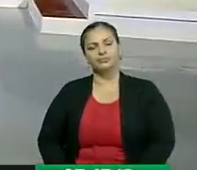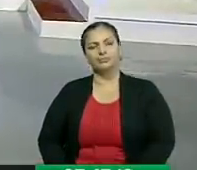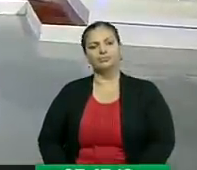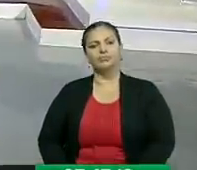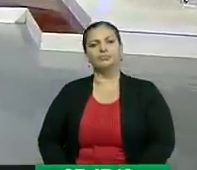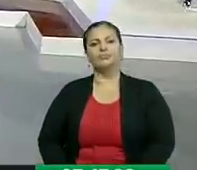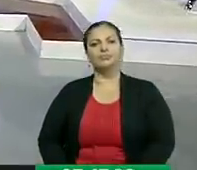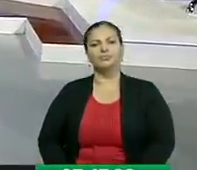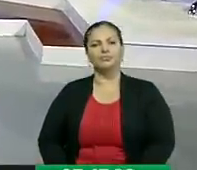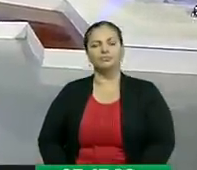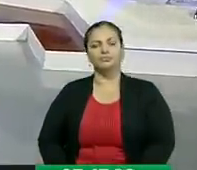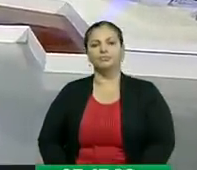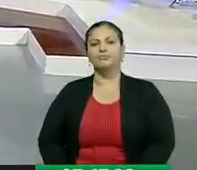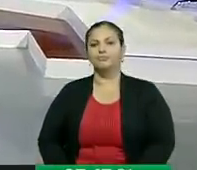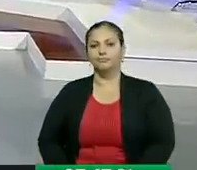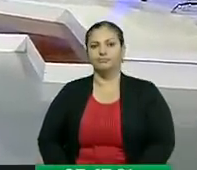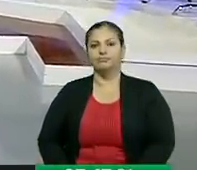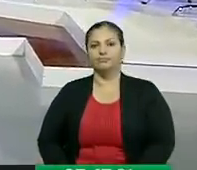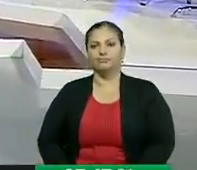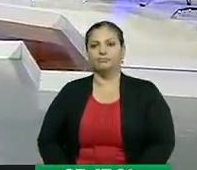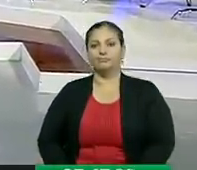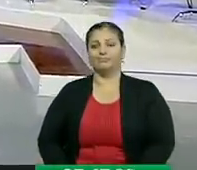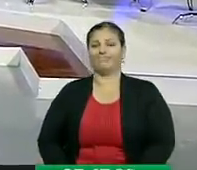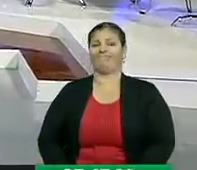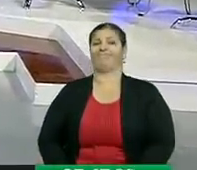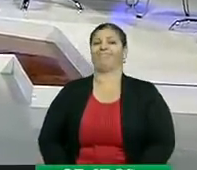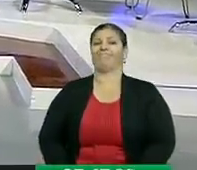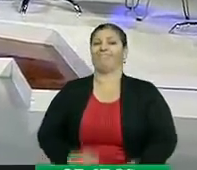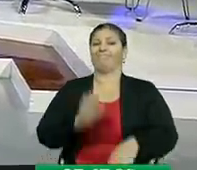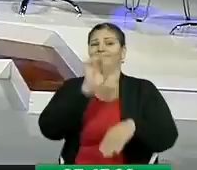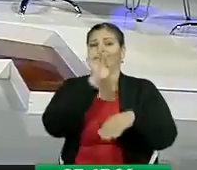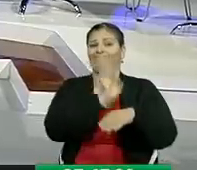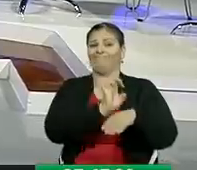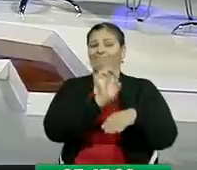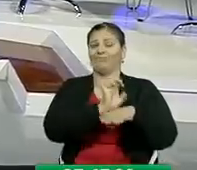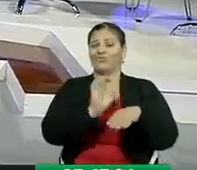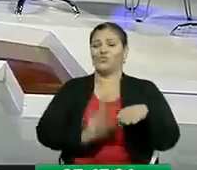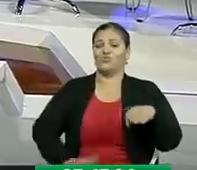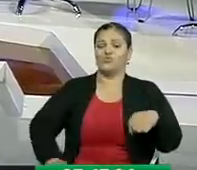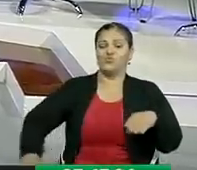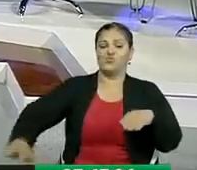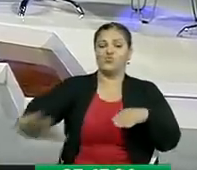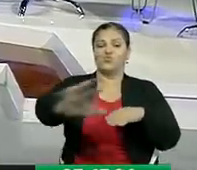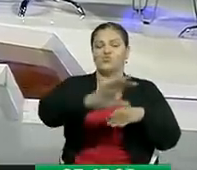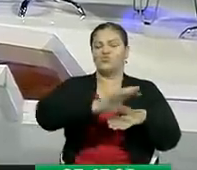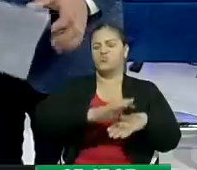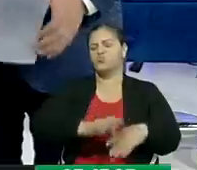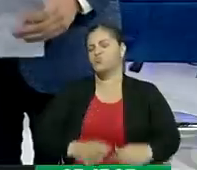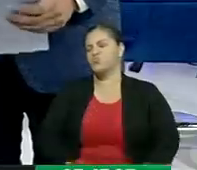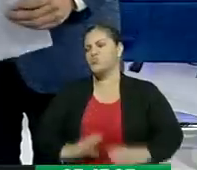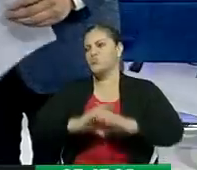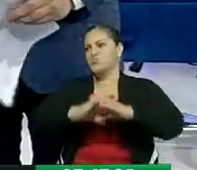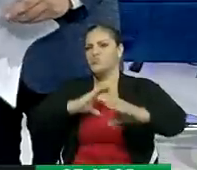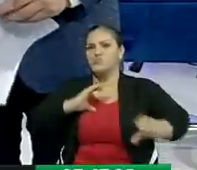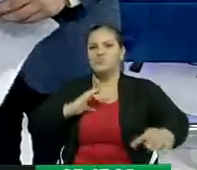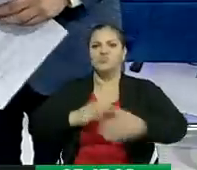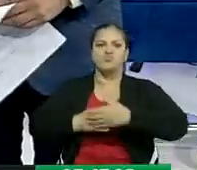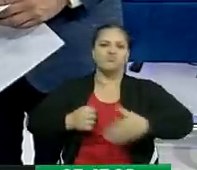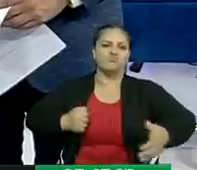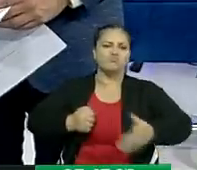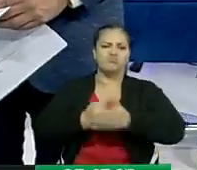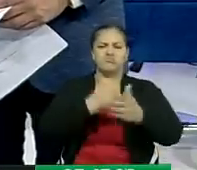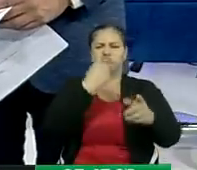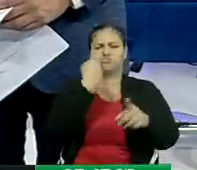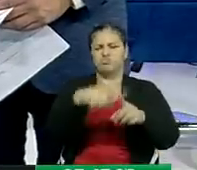de estas temáticas, en las vías del país se han registrado accidentes fatales que han dejado como resultado varios muertos